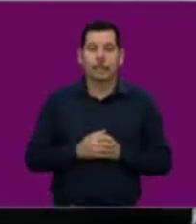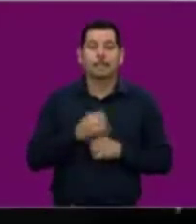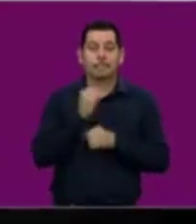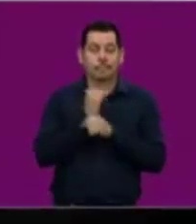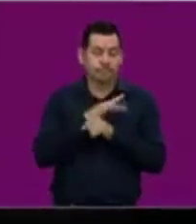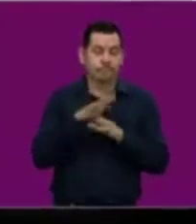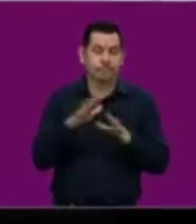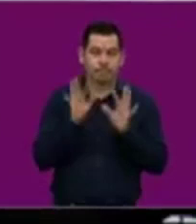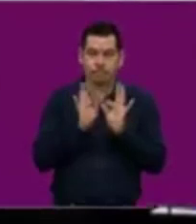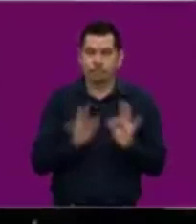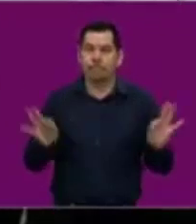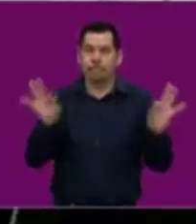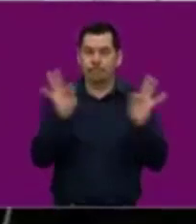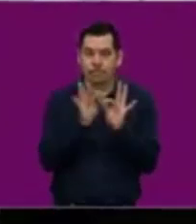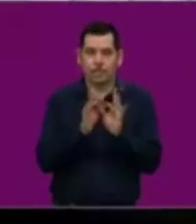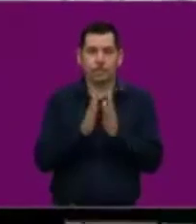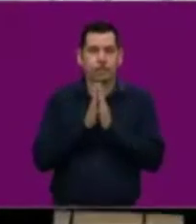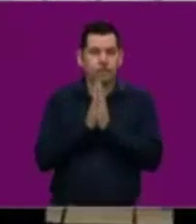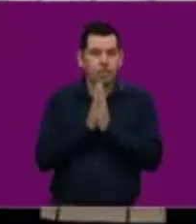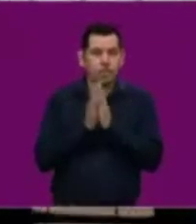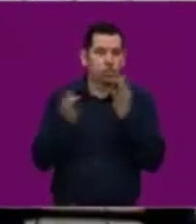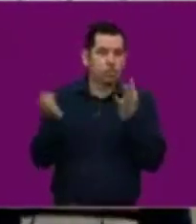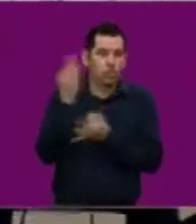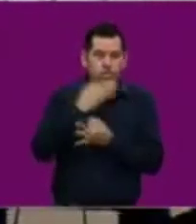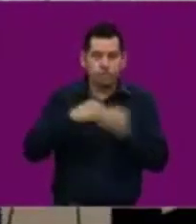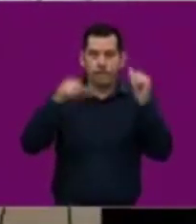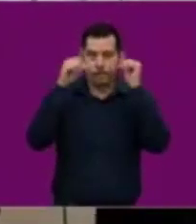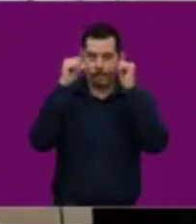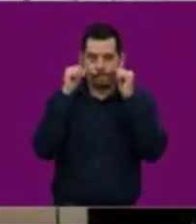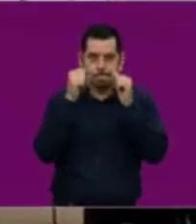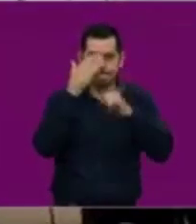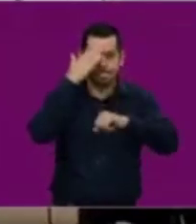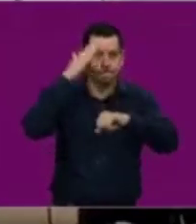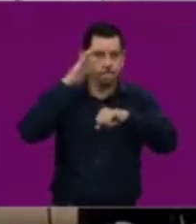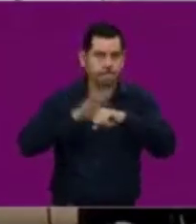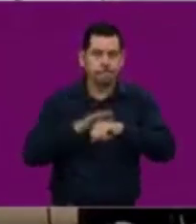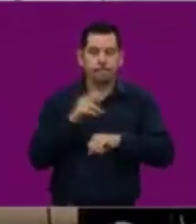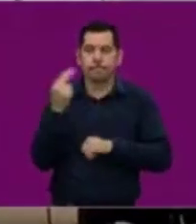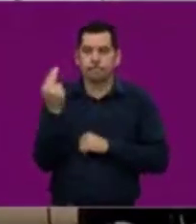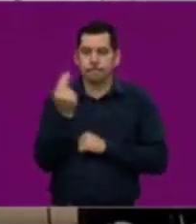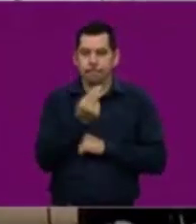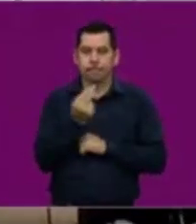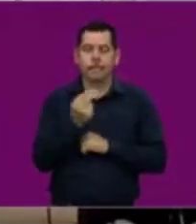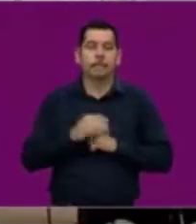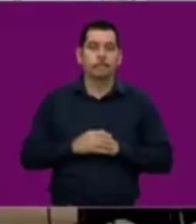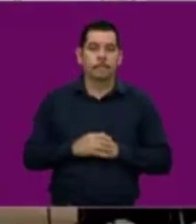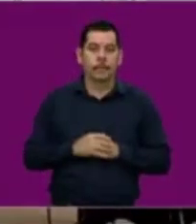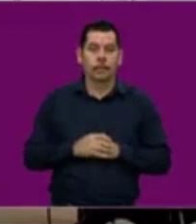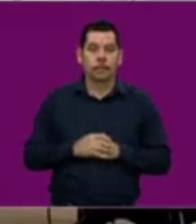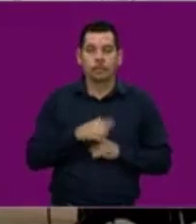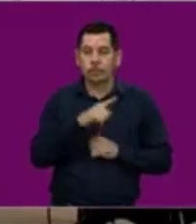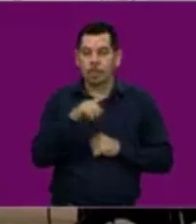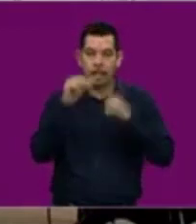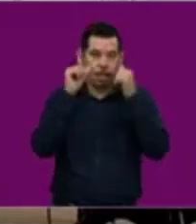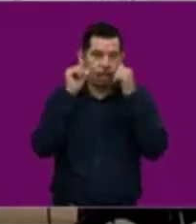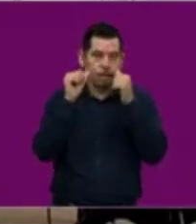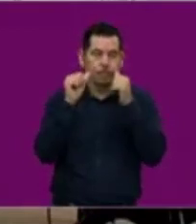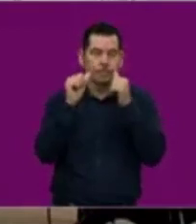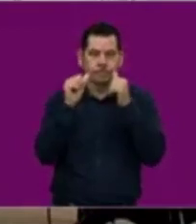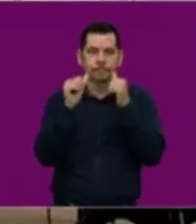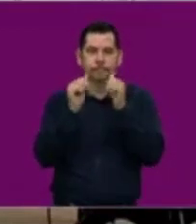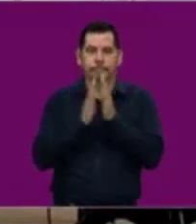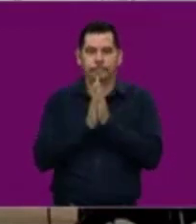que les invitamos a tomar en consideración a todos los que nos siguen en esta conferencia seremos la palabra